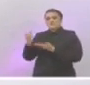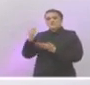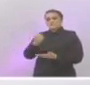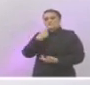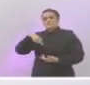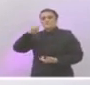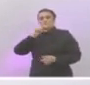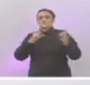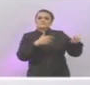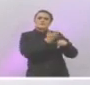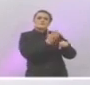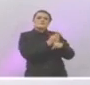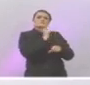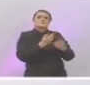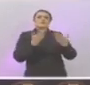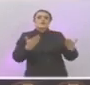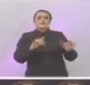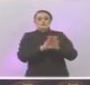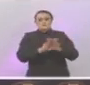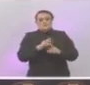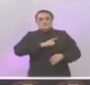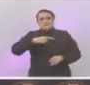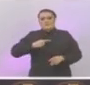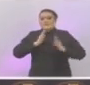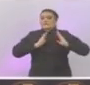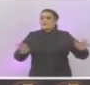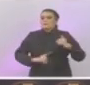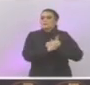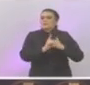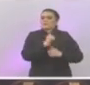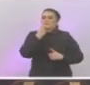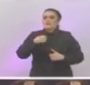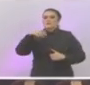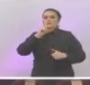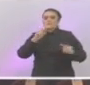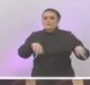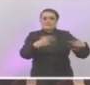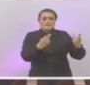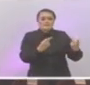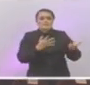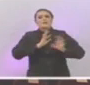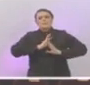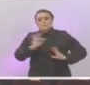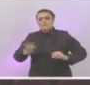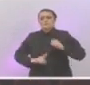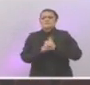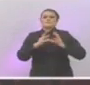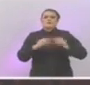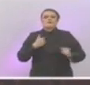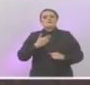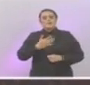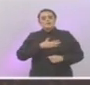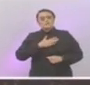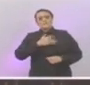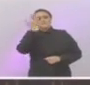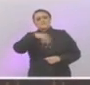los Estados Unidos haya sido ya resuelto en beneficio de nuestros productores. Mi aprecio y reconocimiento por